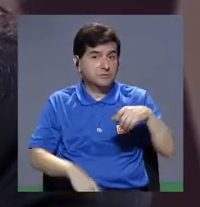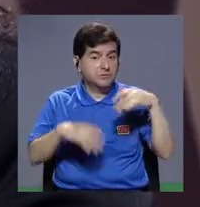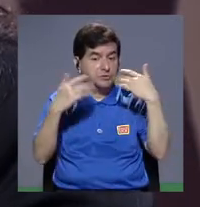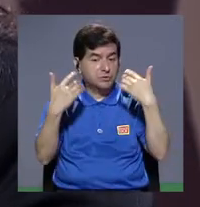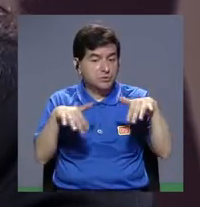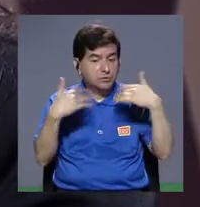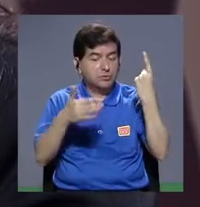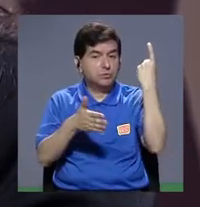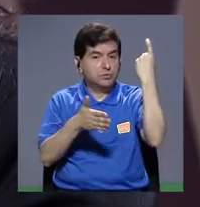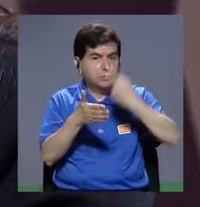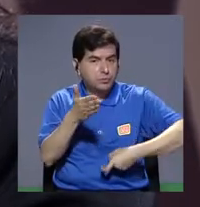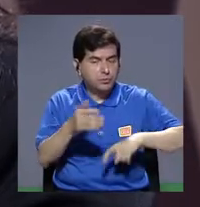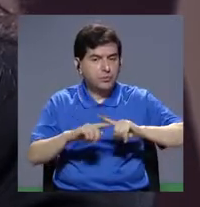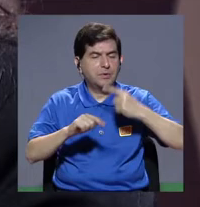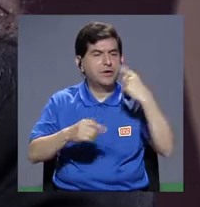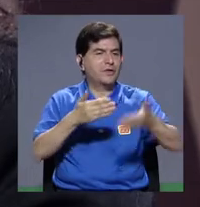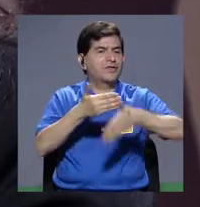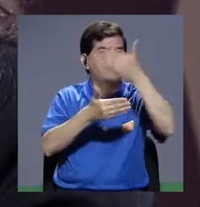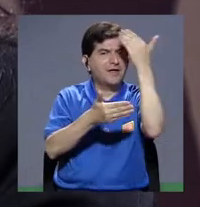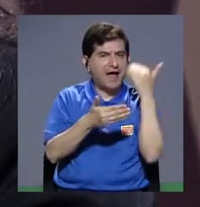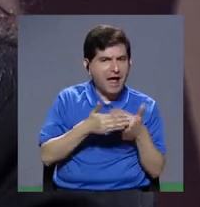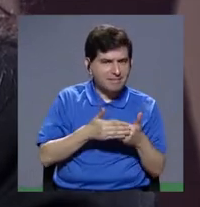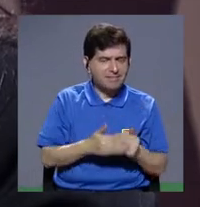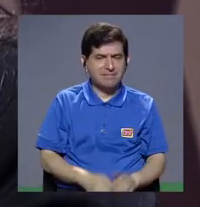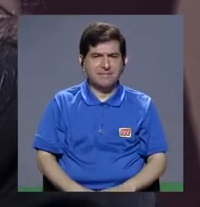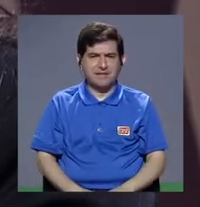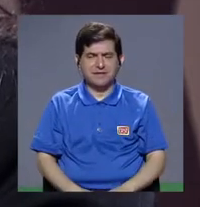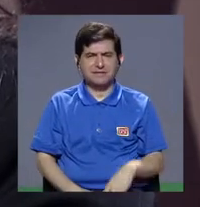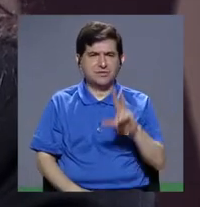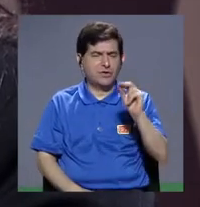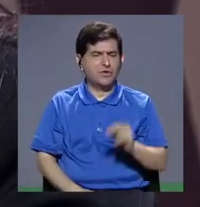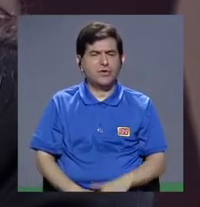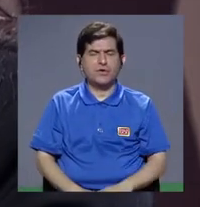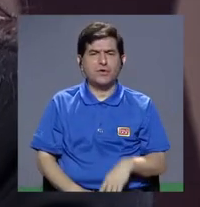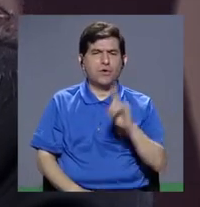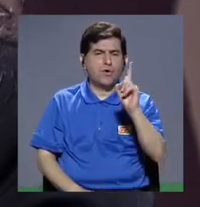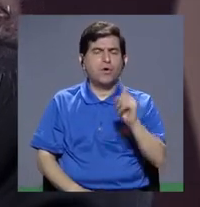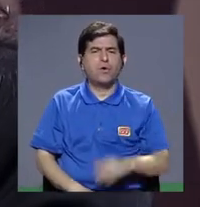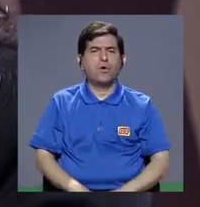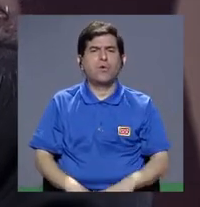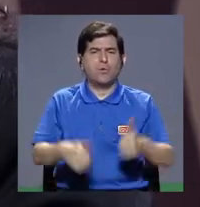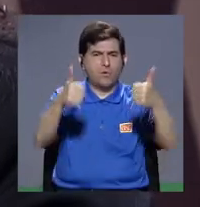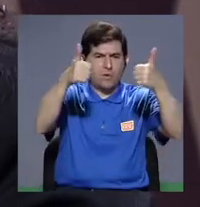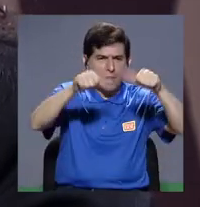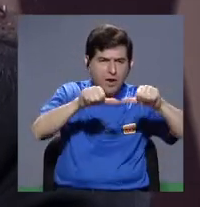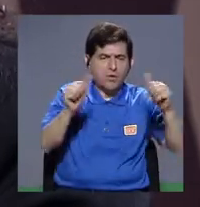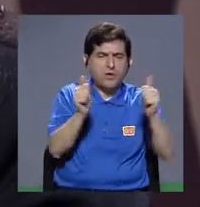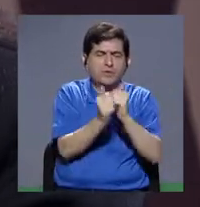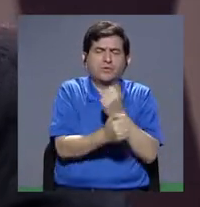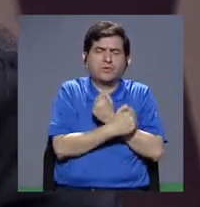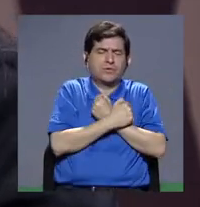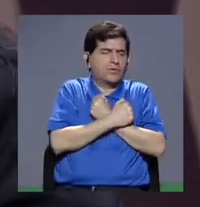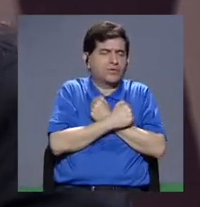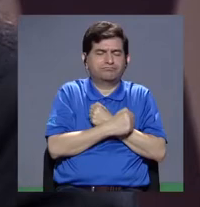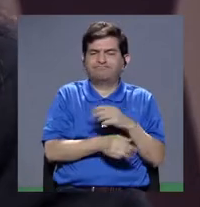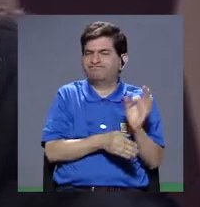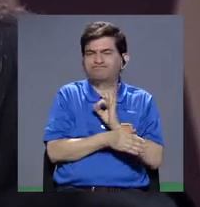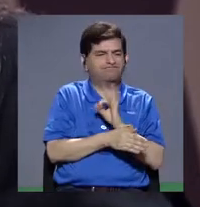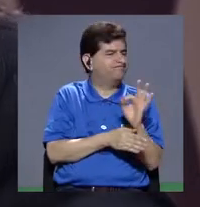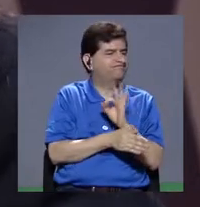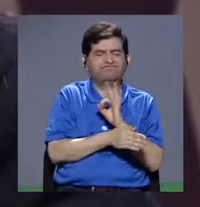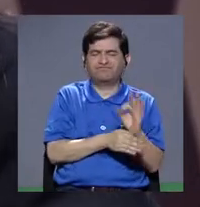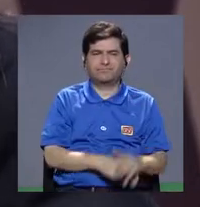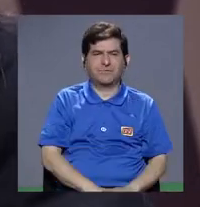muy ardua pero como te decía anteriormente si no hay un pacto con la pasión no funciona